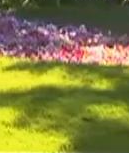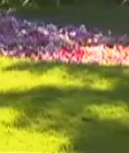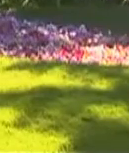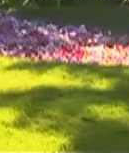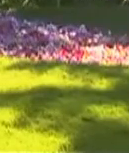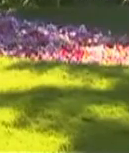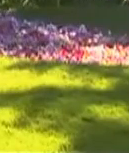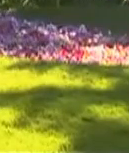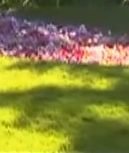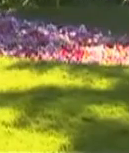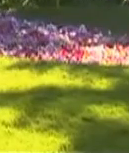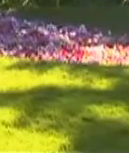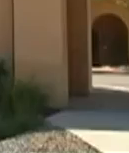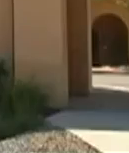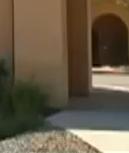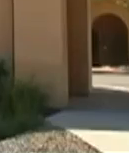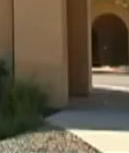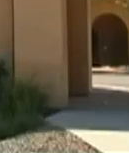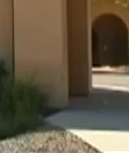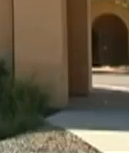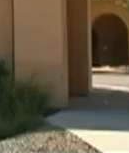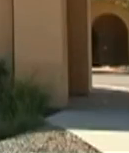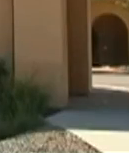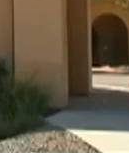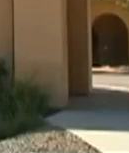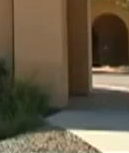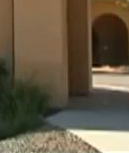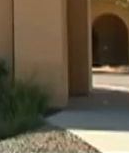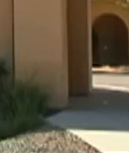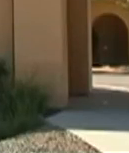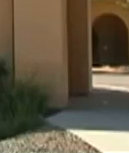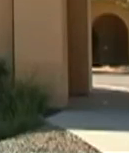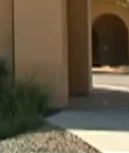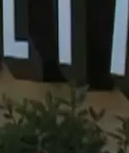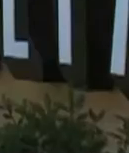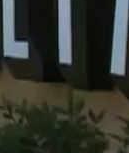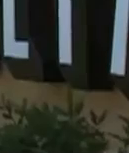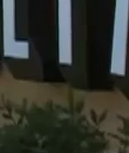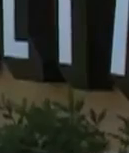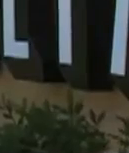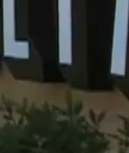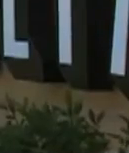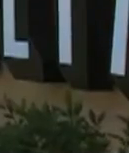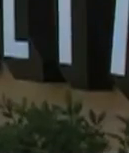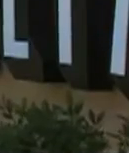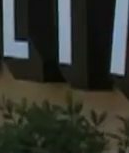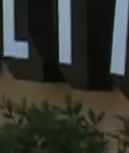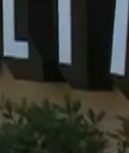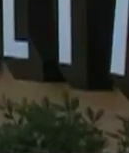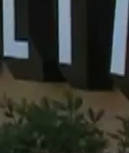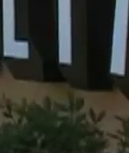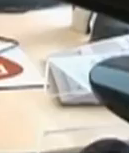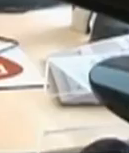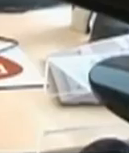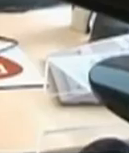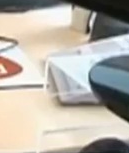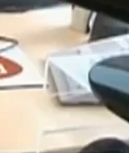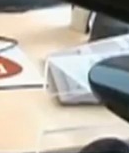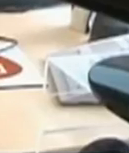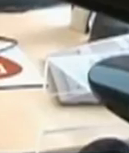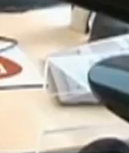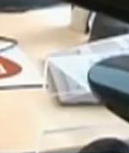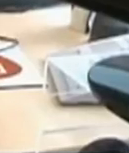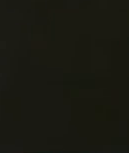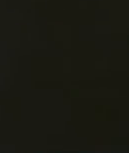de Preservación de Internet Abierto, que fue propuesta por la republicana Marsha Blackburn, así como otras medidas que han